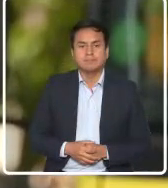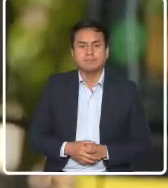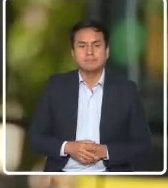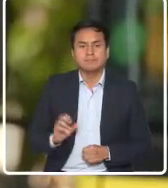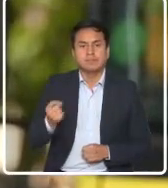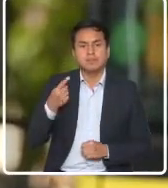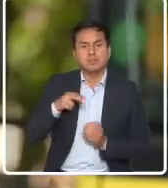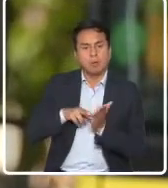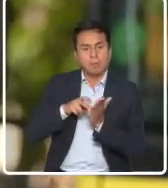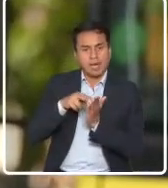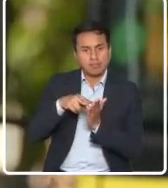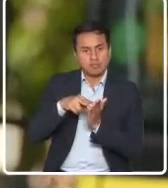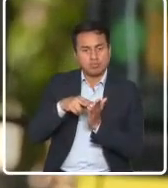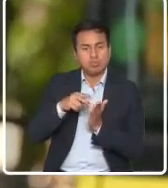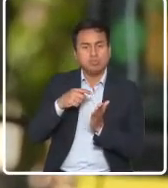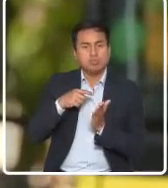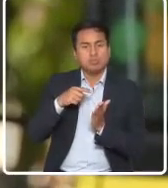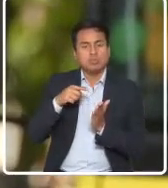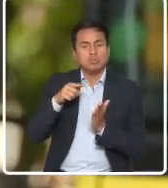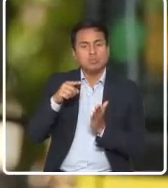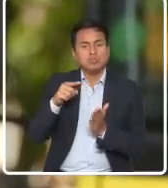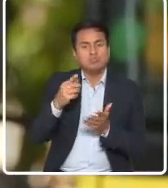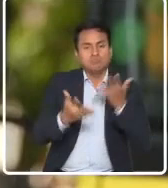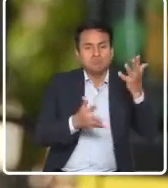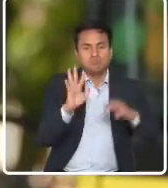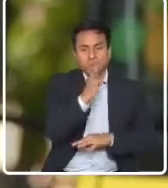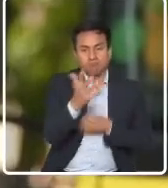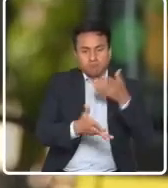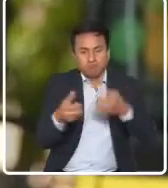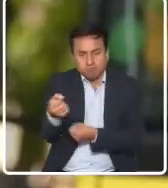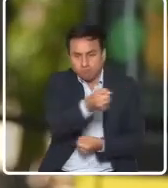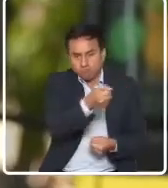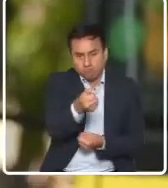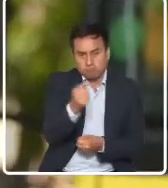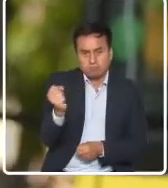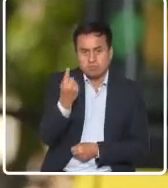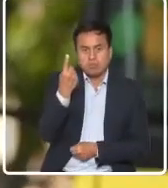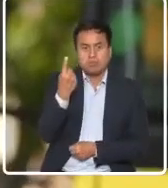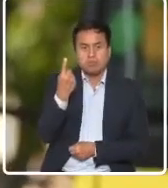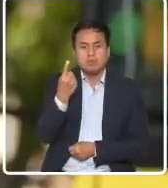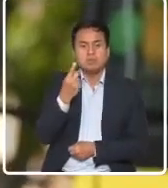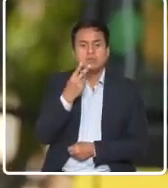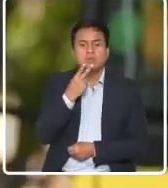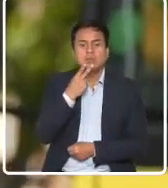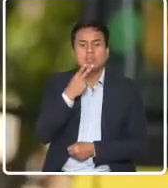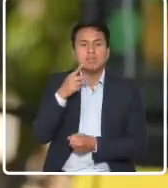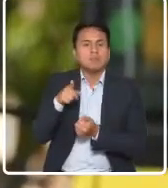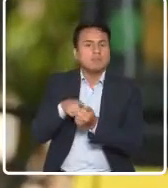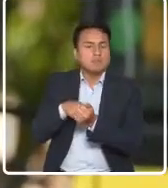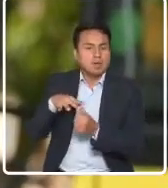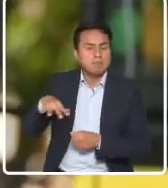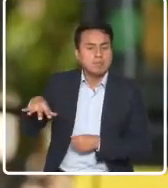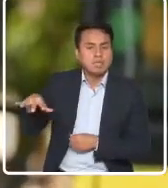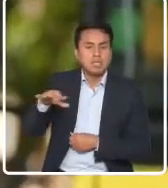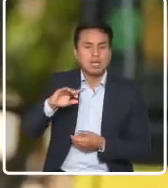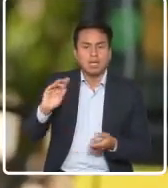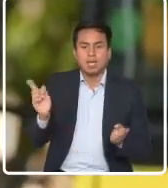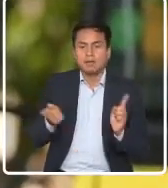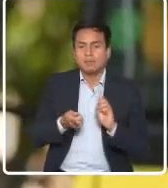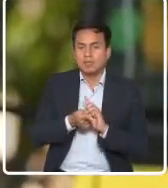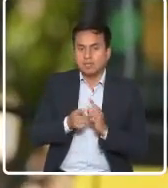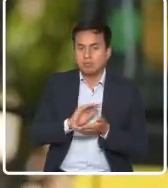Donde mis primeros pasos a los que el combate de incendios forestales, ya mi vida y la de mi familia,